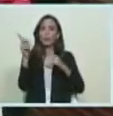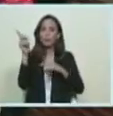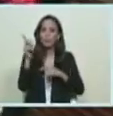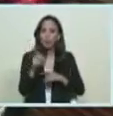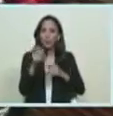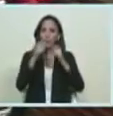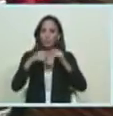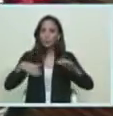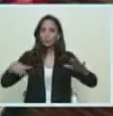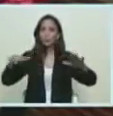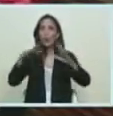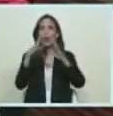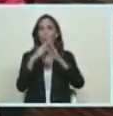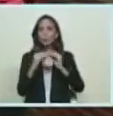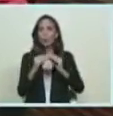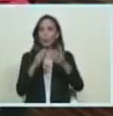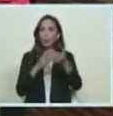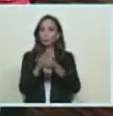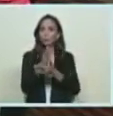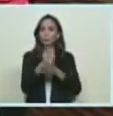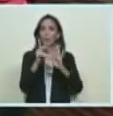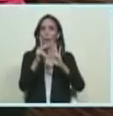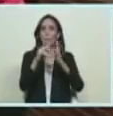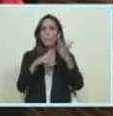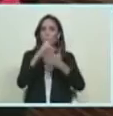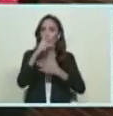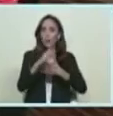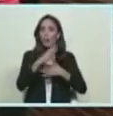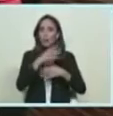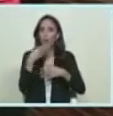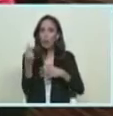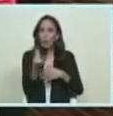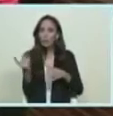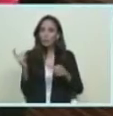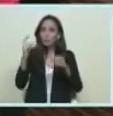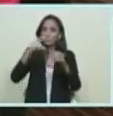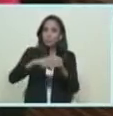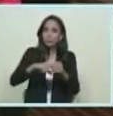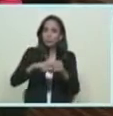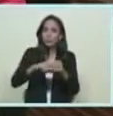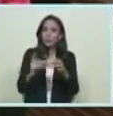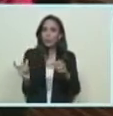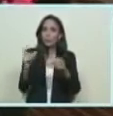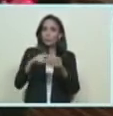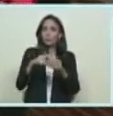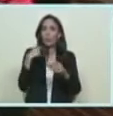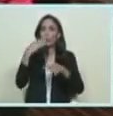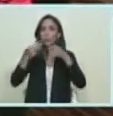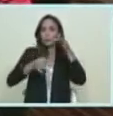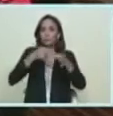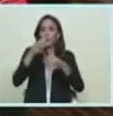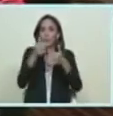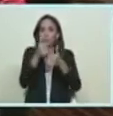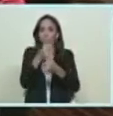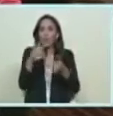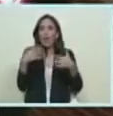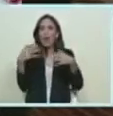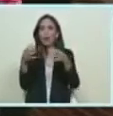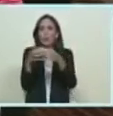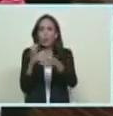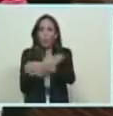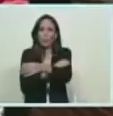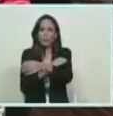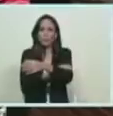en todo lo que es el marco del Plan Chamba Juvenil, ha incluido en este maravilloso plan, que como usted bien lo dice, mientras la derecha